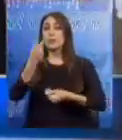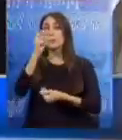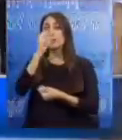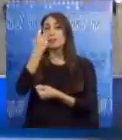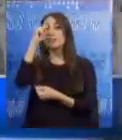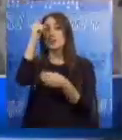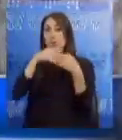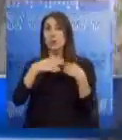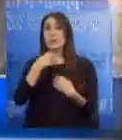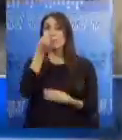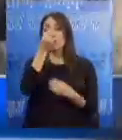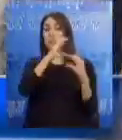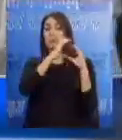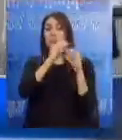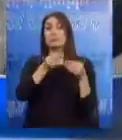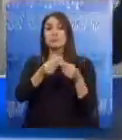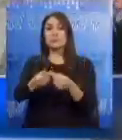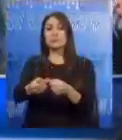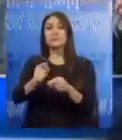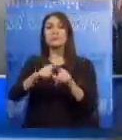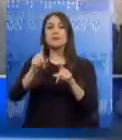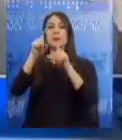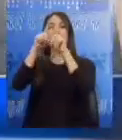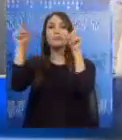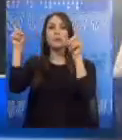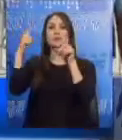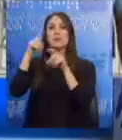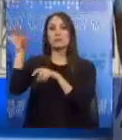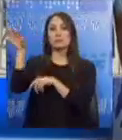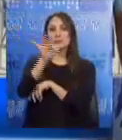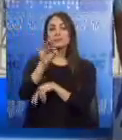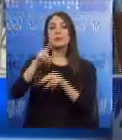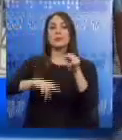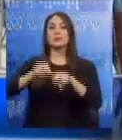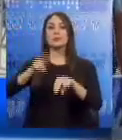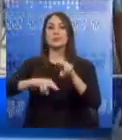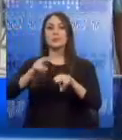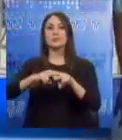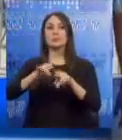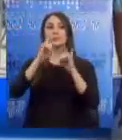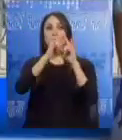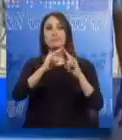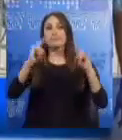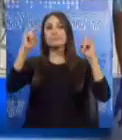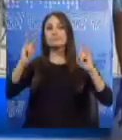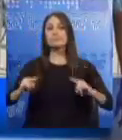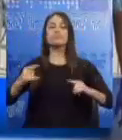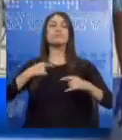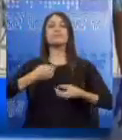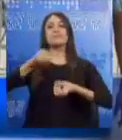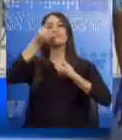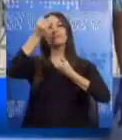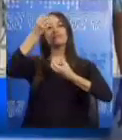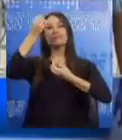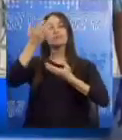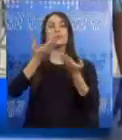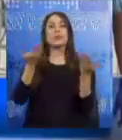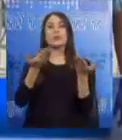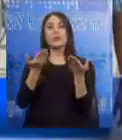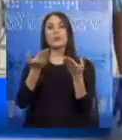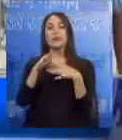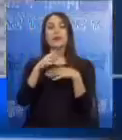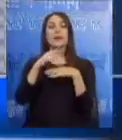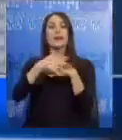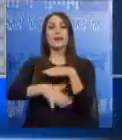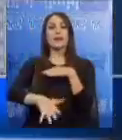millones y que ya es ejecutada por parte de la empresa contratante en la carta explicativa ubicada en la parroquia río bonito del cantón el guabo